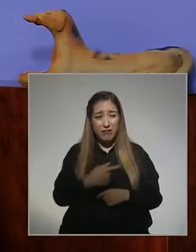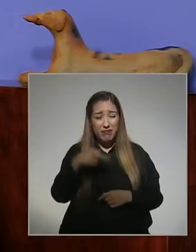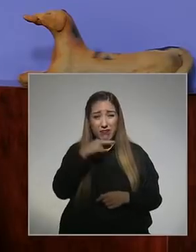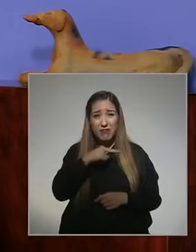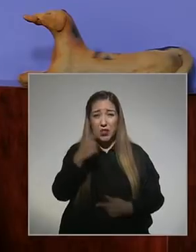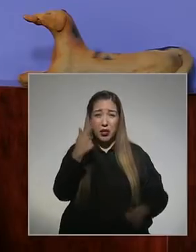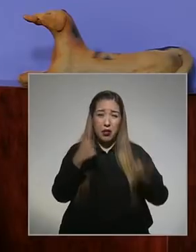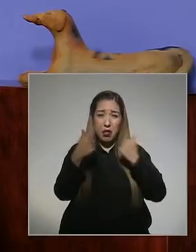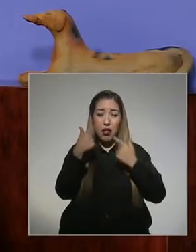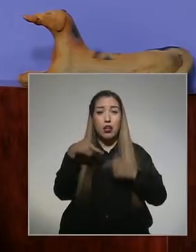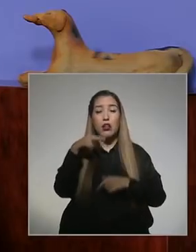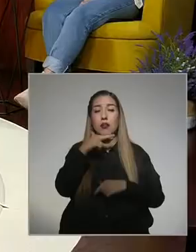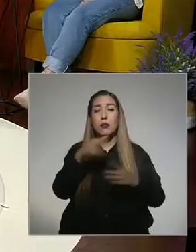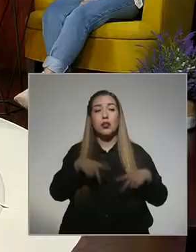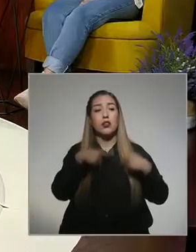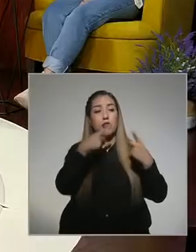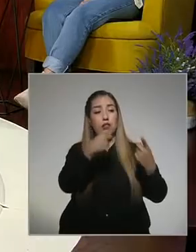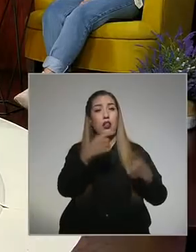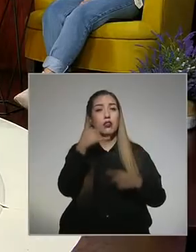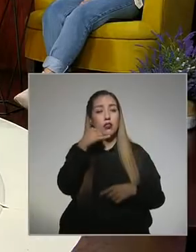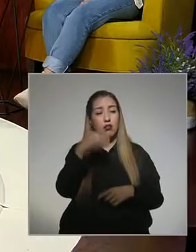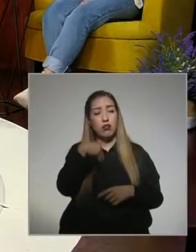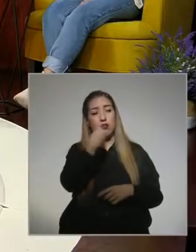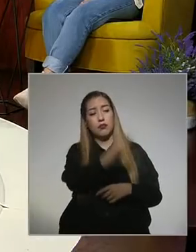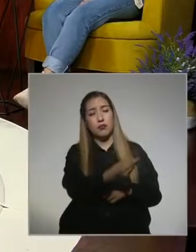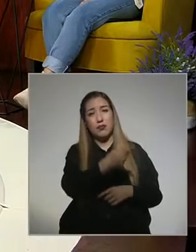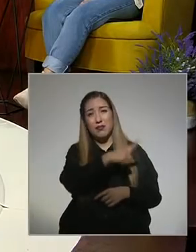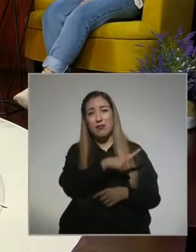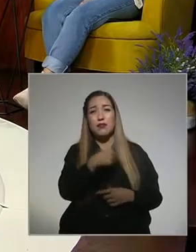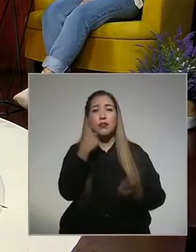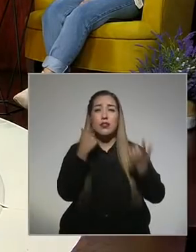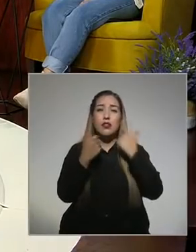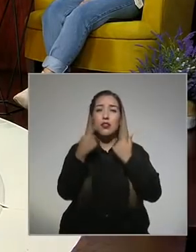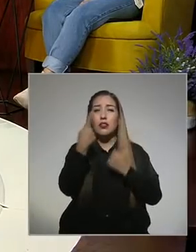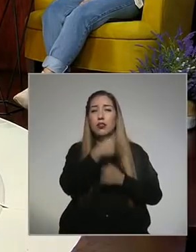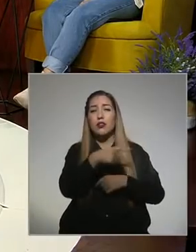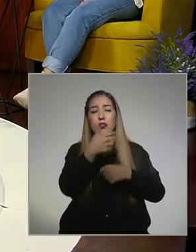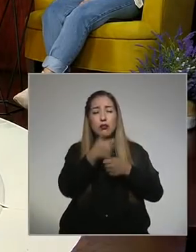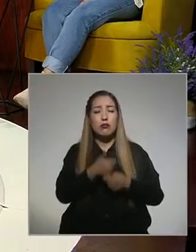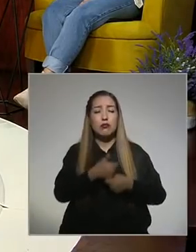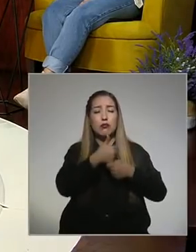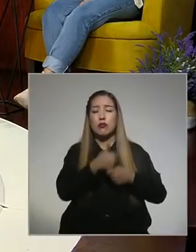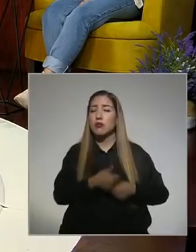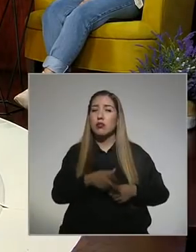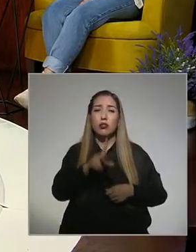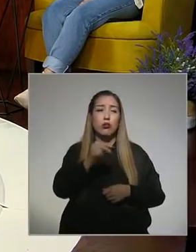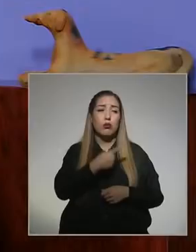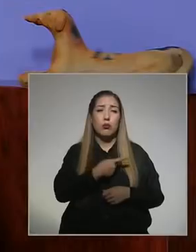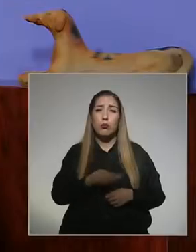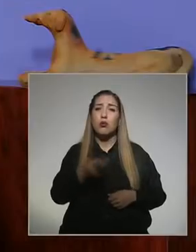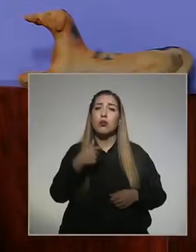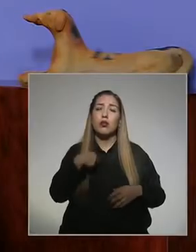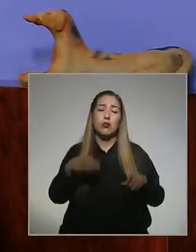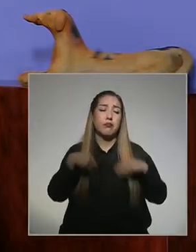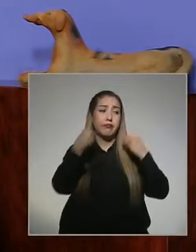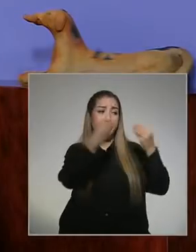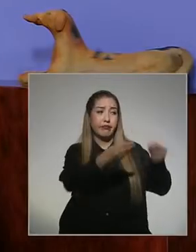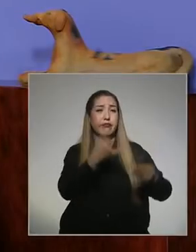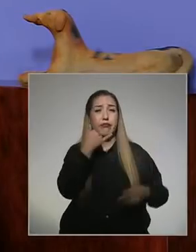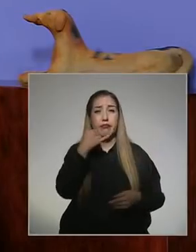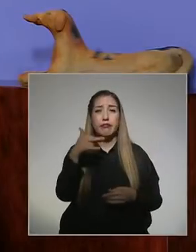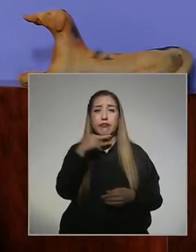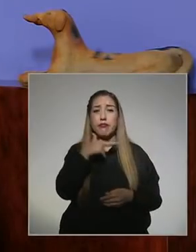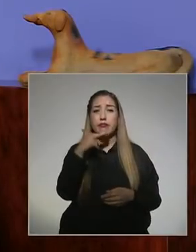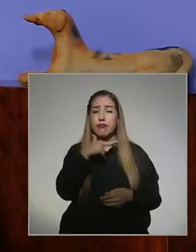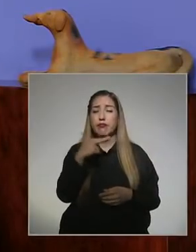rápido se le dé celular para que deje de hacerlo. Se le quiere evitar al niño esa pequeña frustración por falta de tiempo, ocupaciones de los padres...